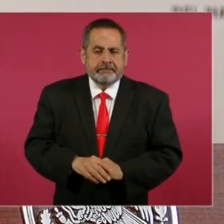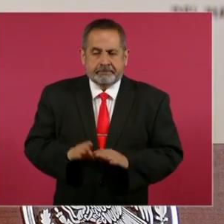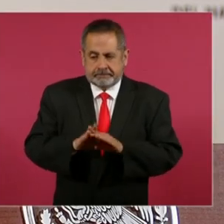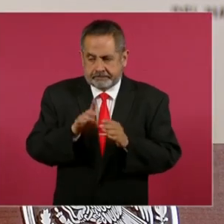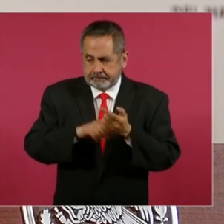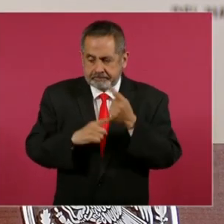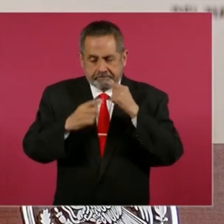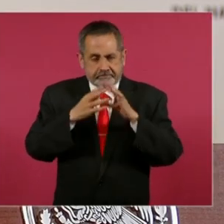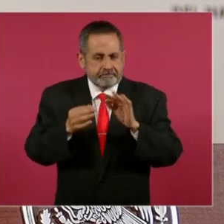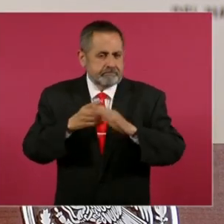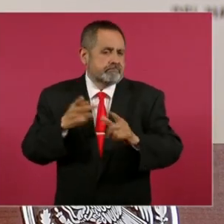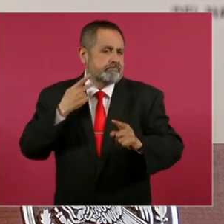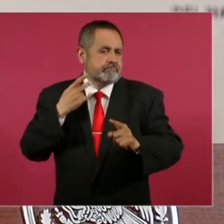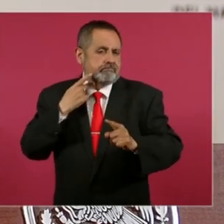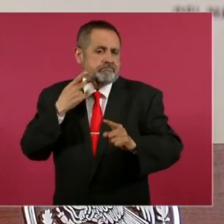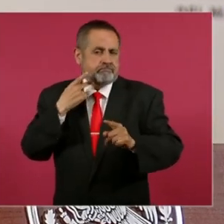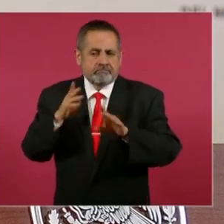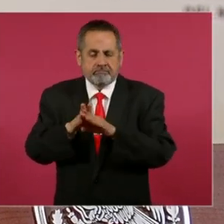la política no es